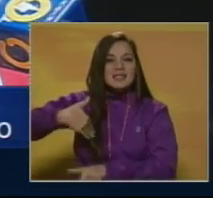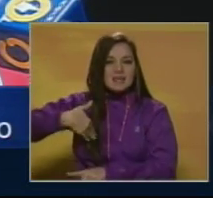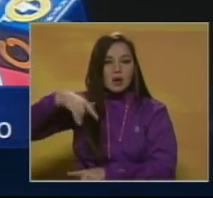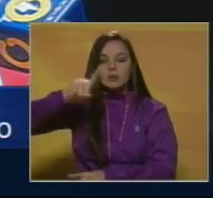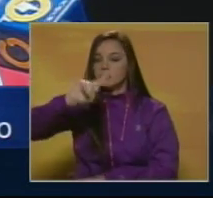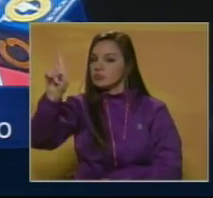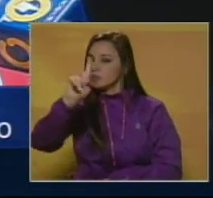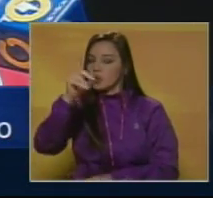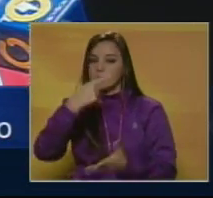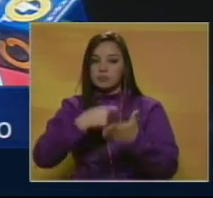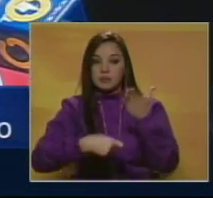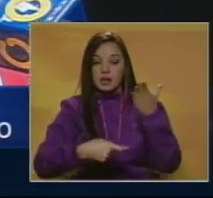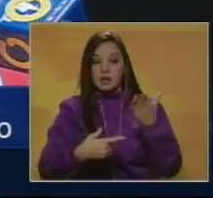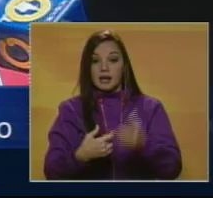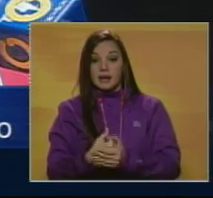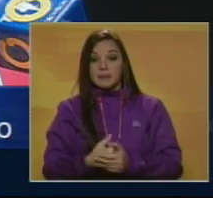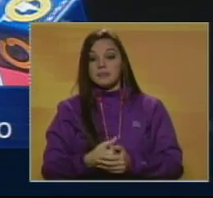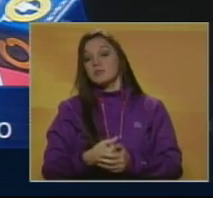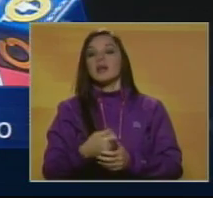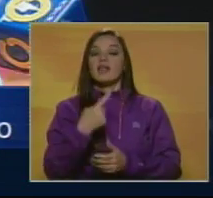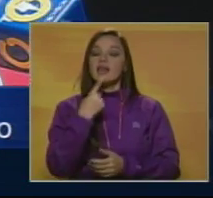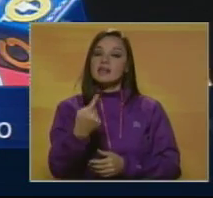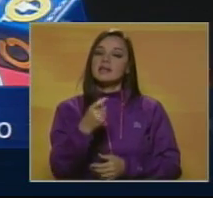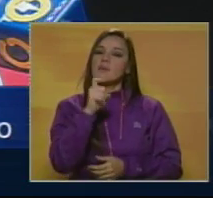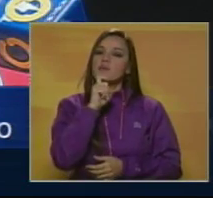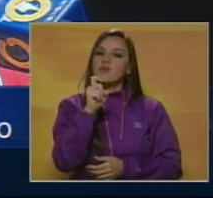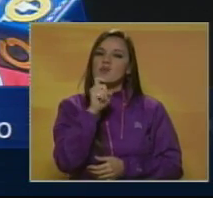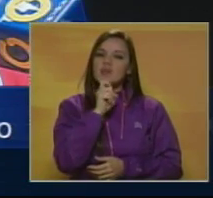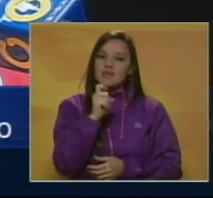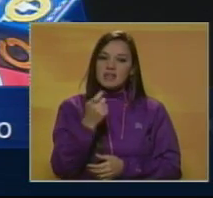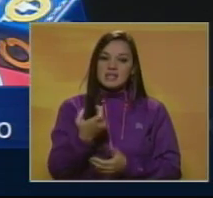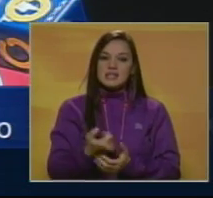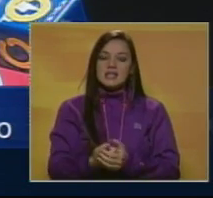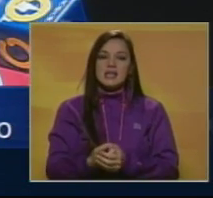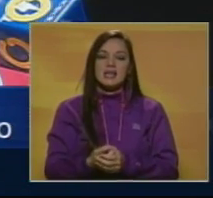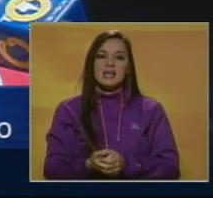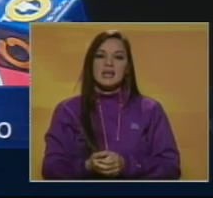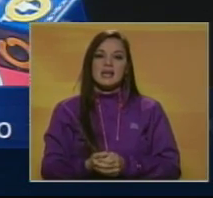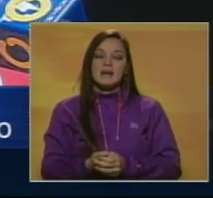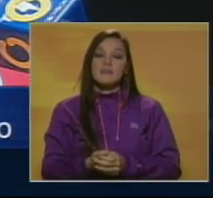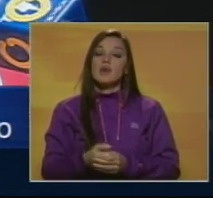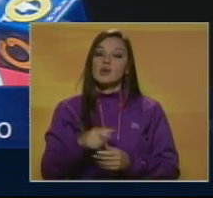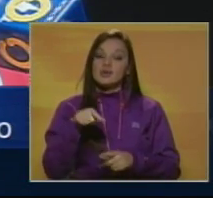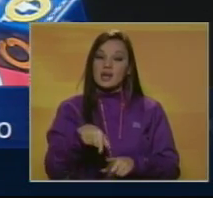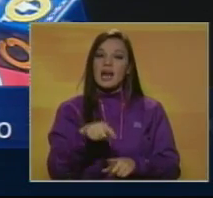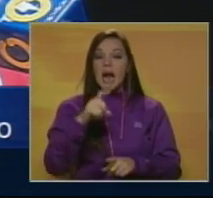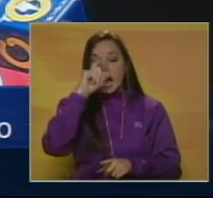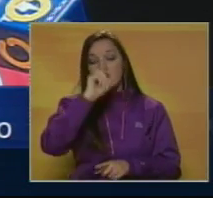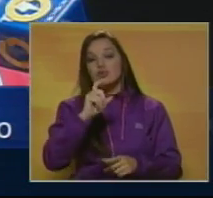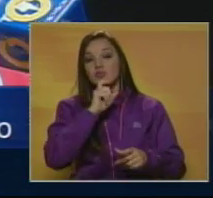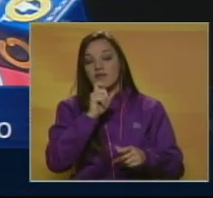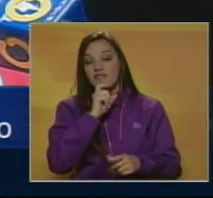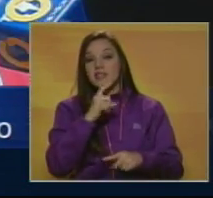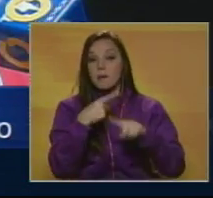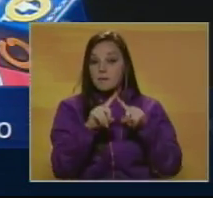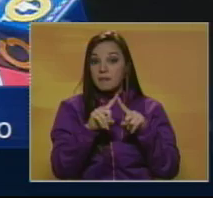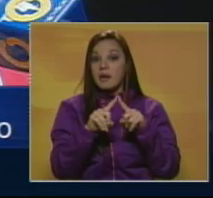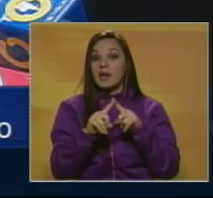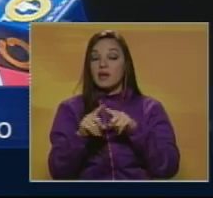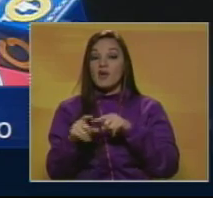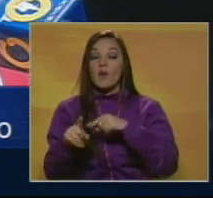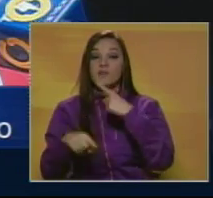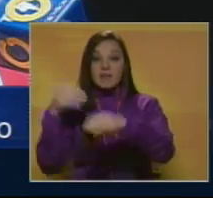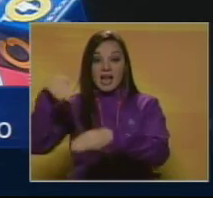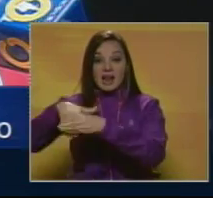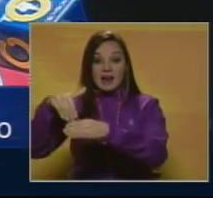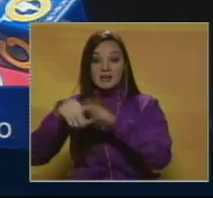para despedir un año que ha sido muy difícil, pero que terminó en una onda positiva y para recibir con mucha esperanza